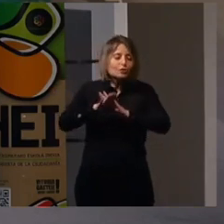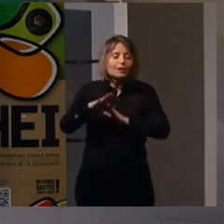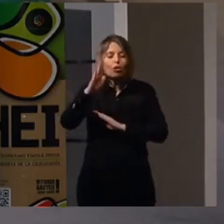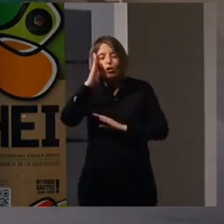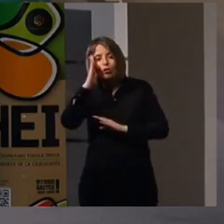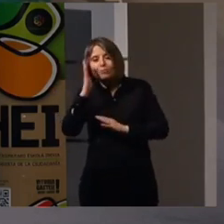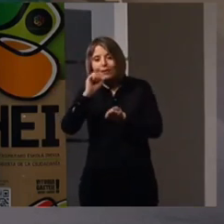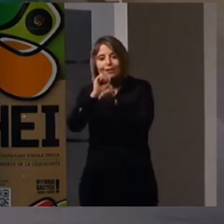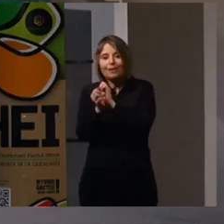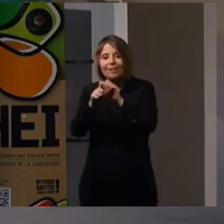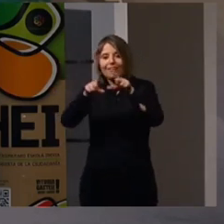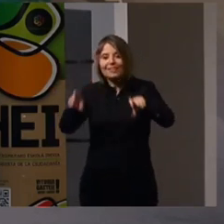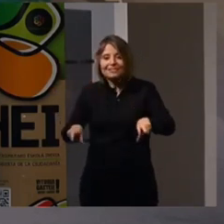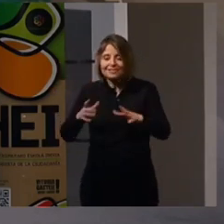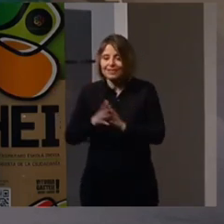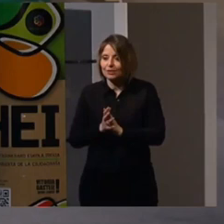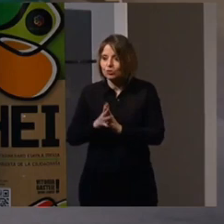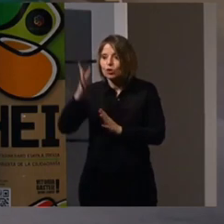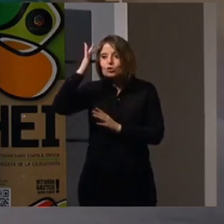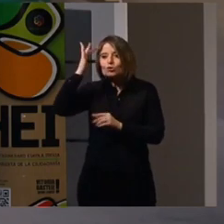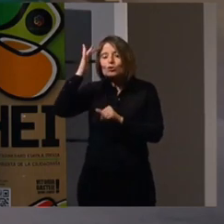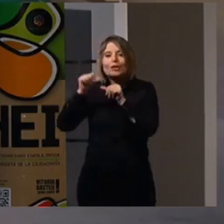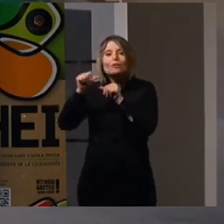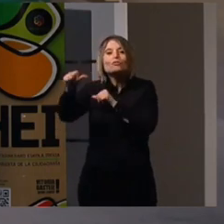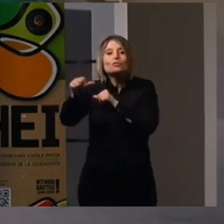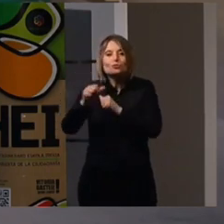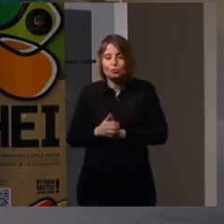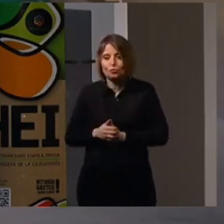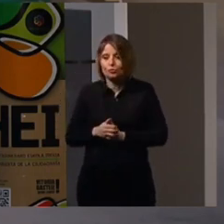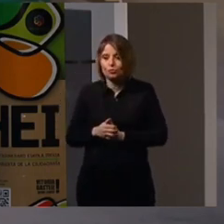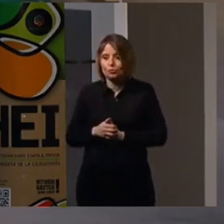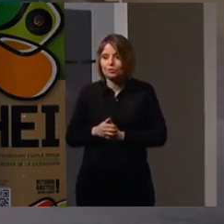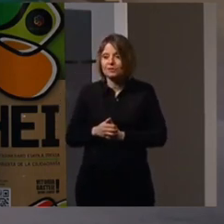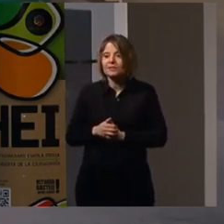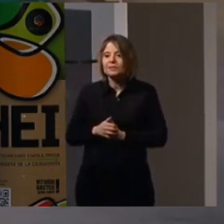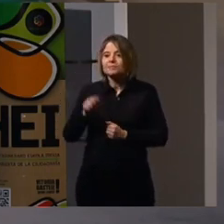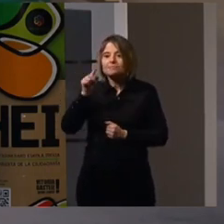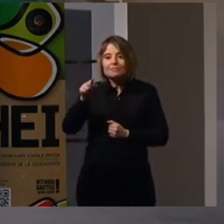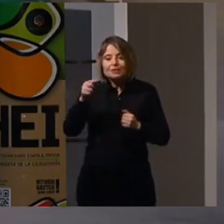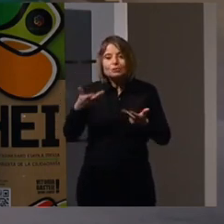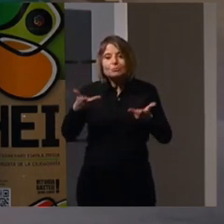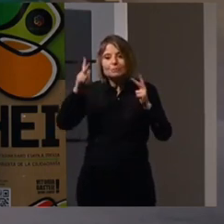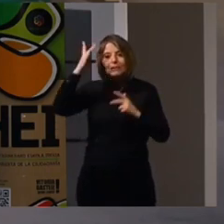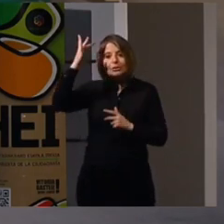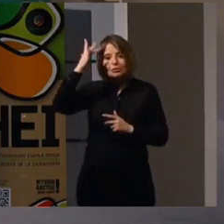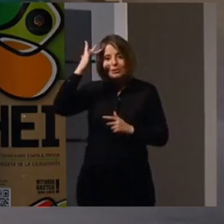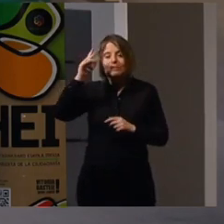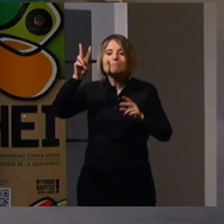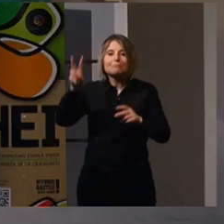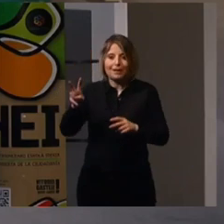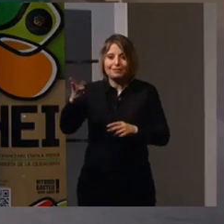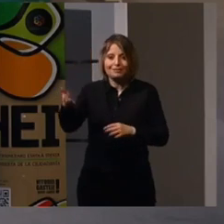de poder descansar un rato y soñar hacia el futuro, ¿no? Entonces, todo lo que te permita eso siempre va a estar bien.